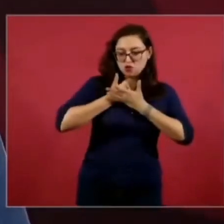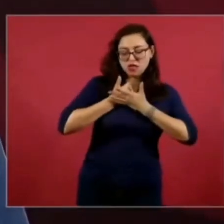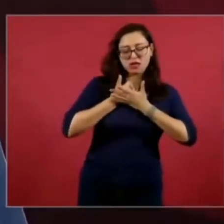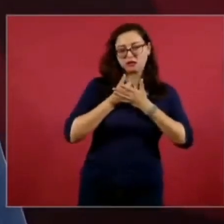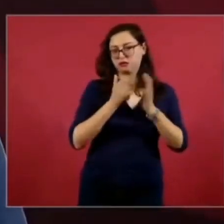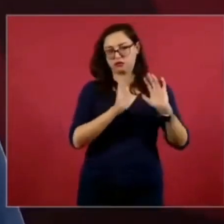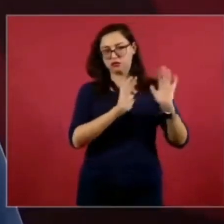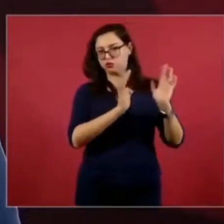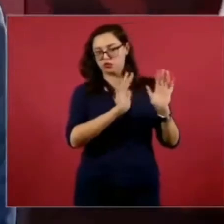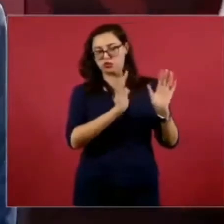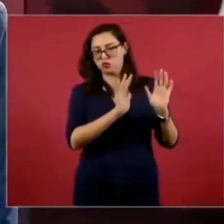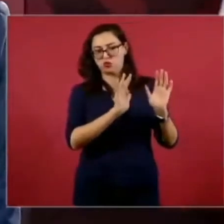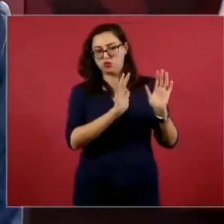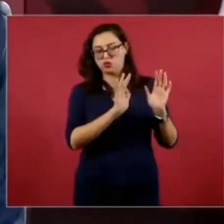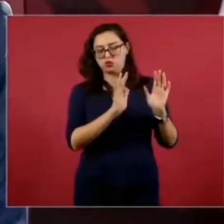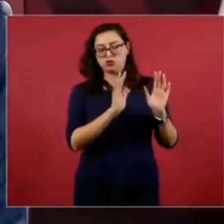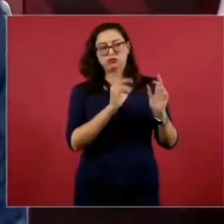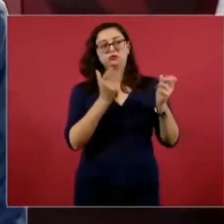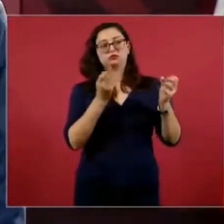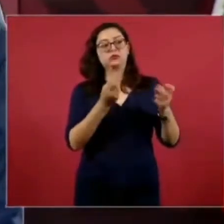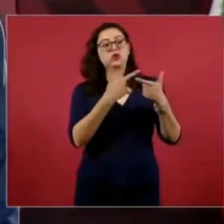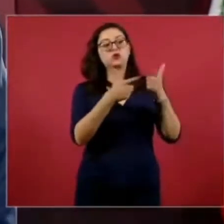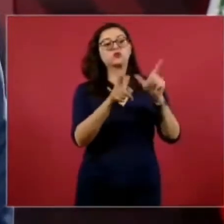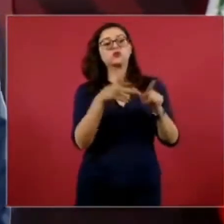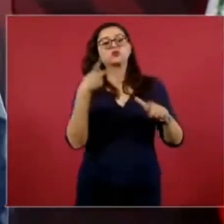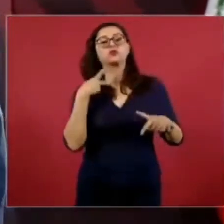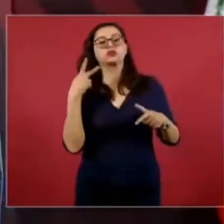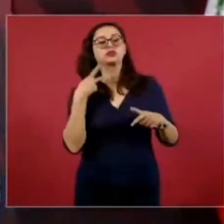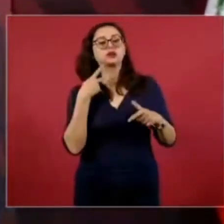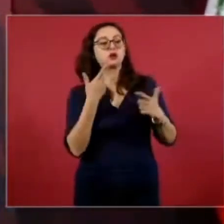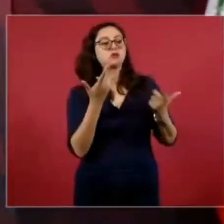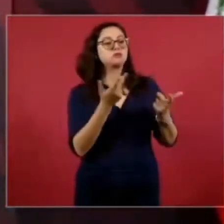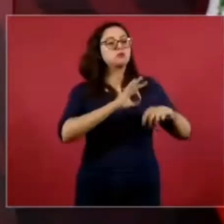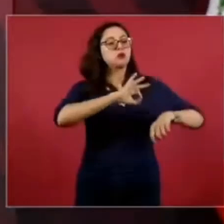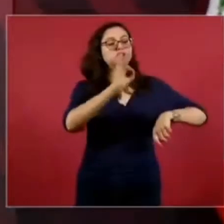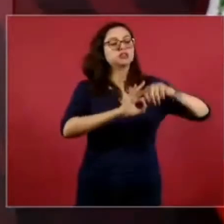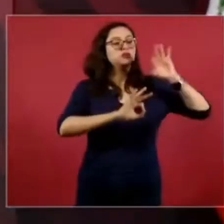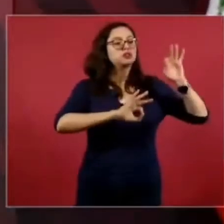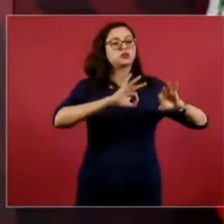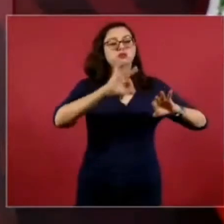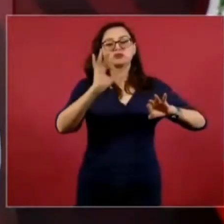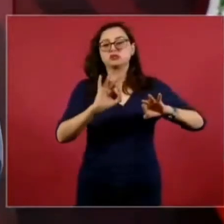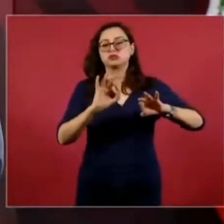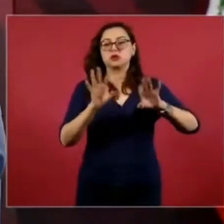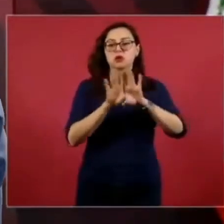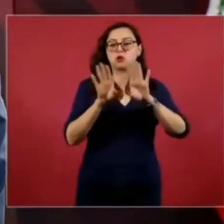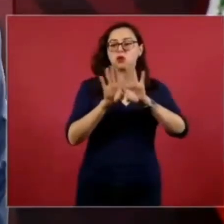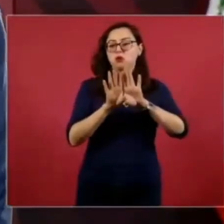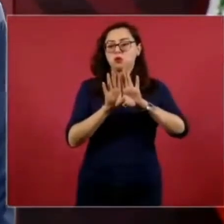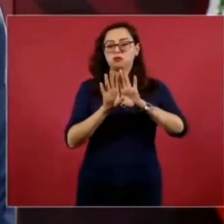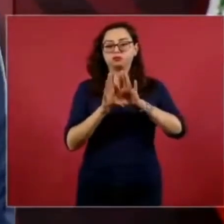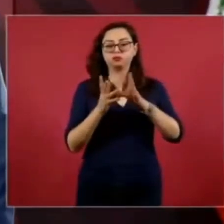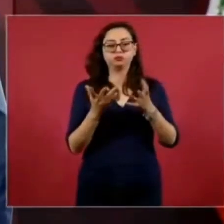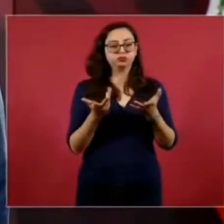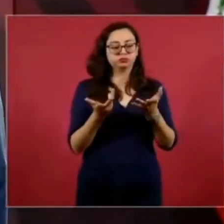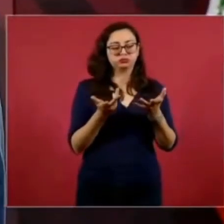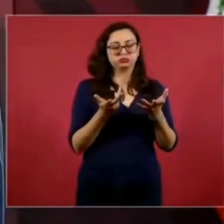por el reparto en las componendas de